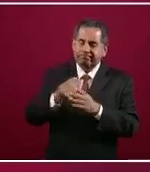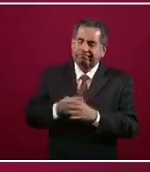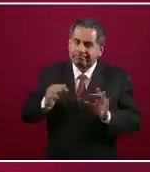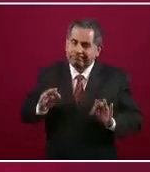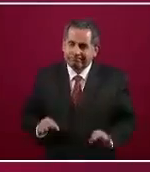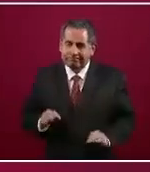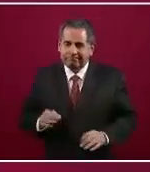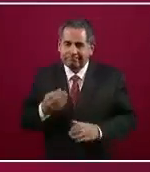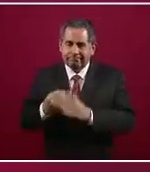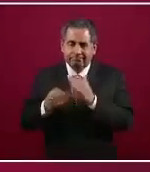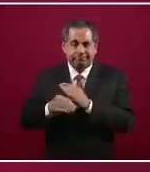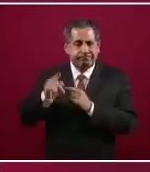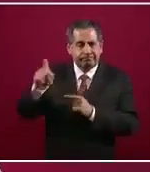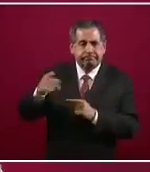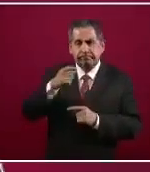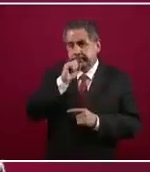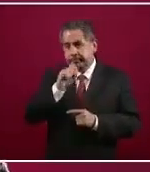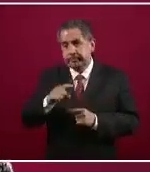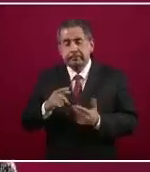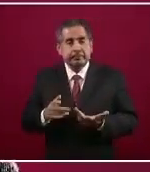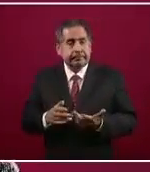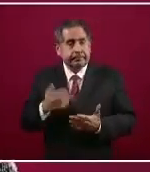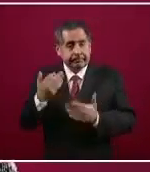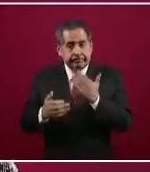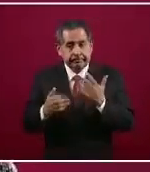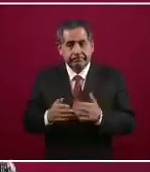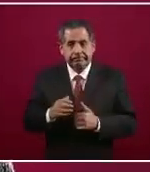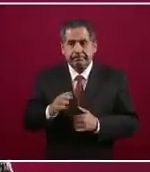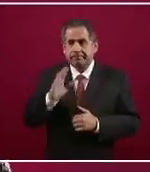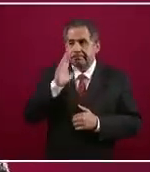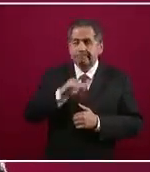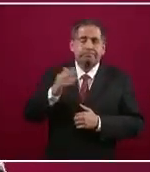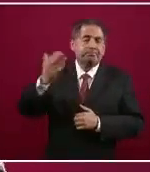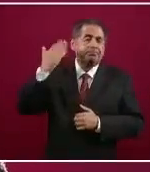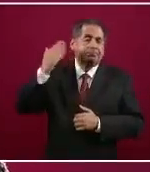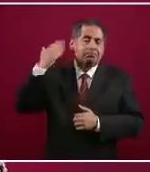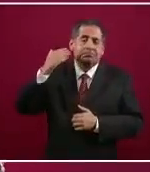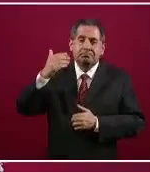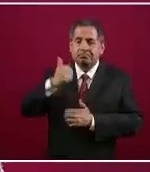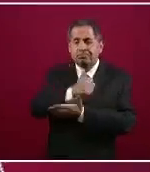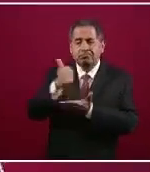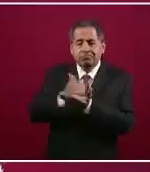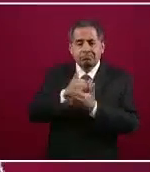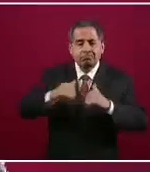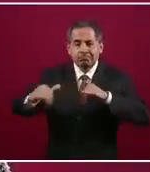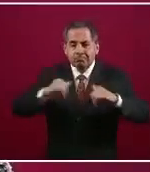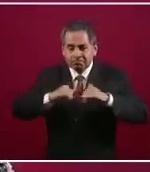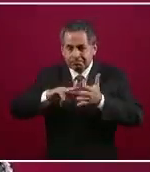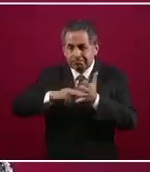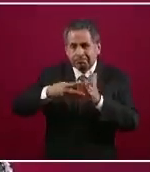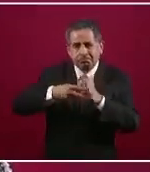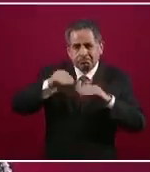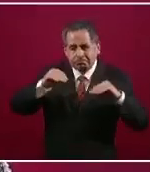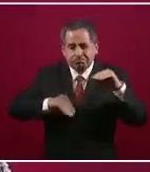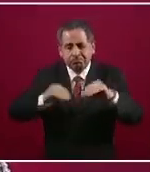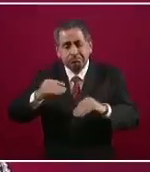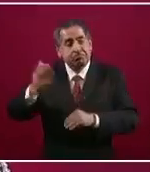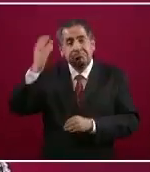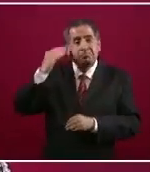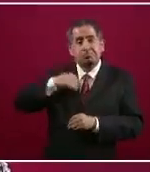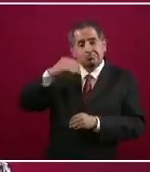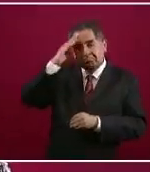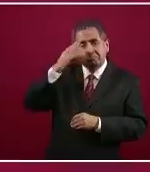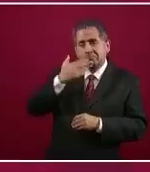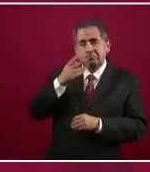adecuados y también se debe a un mal diseño de las ciudades. Por eso era muy importante